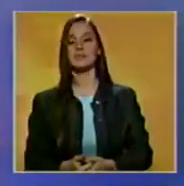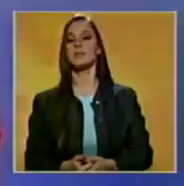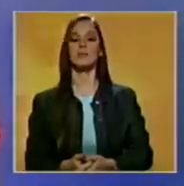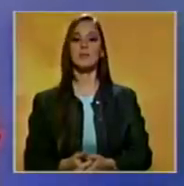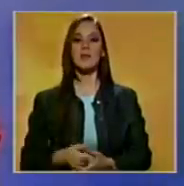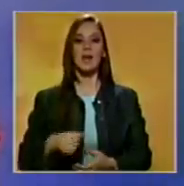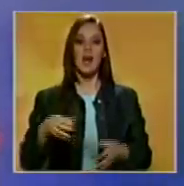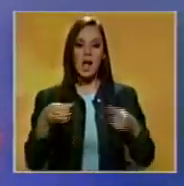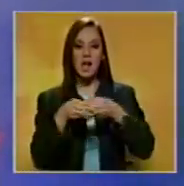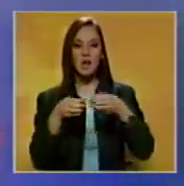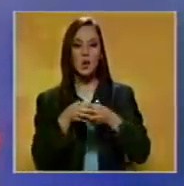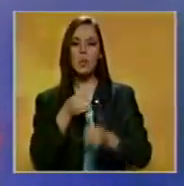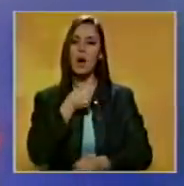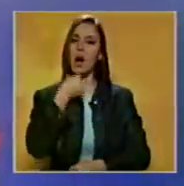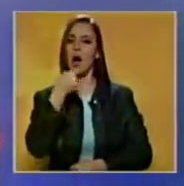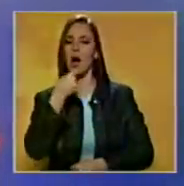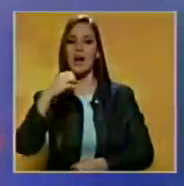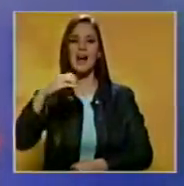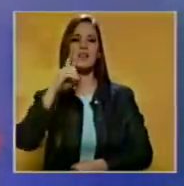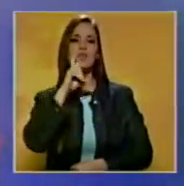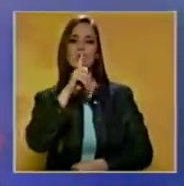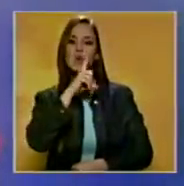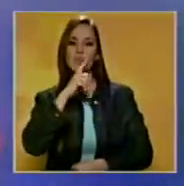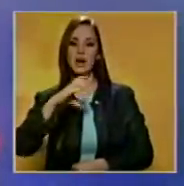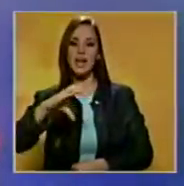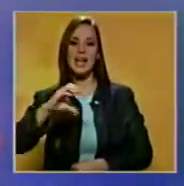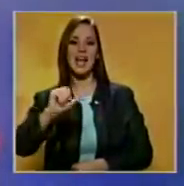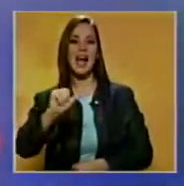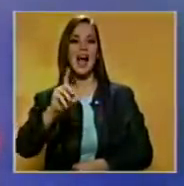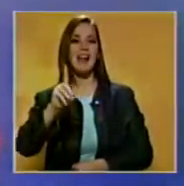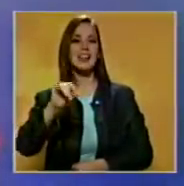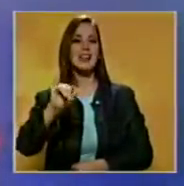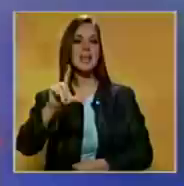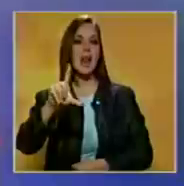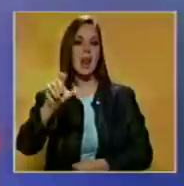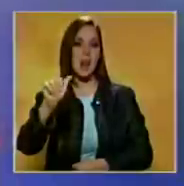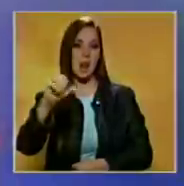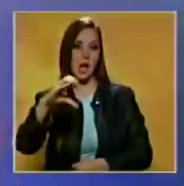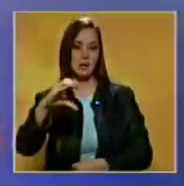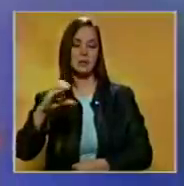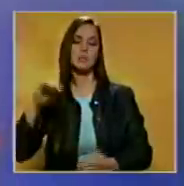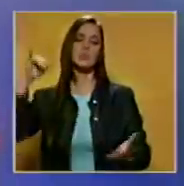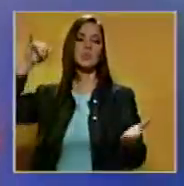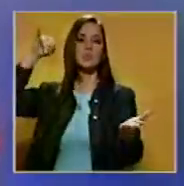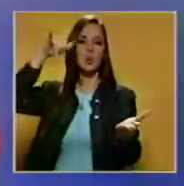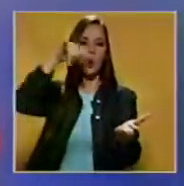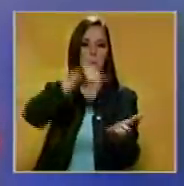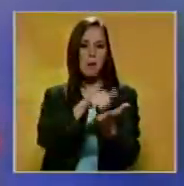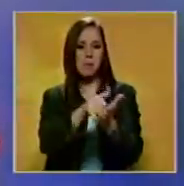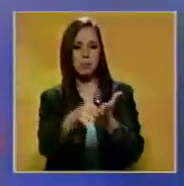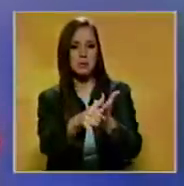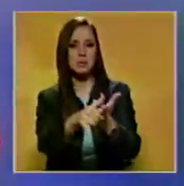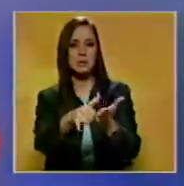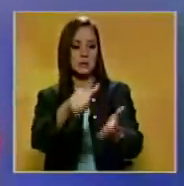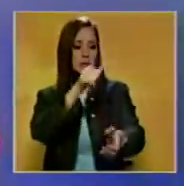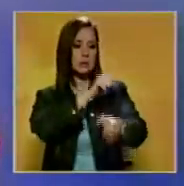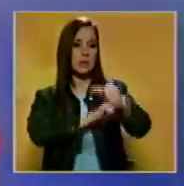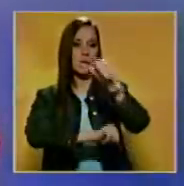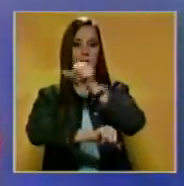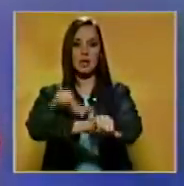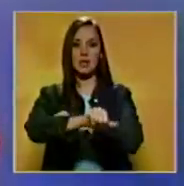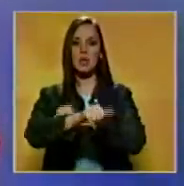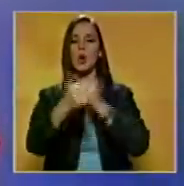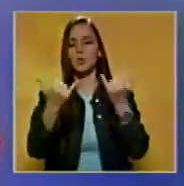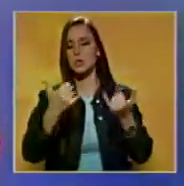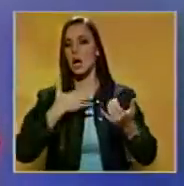Los Cadillacs y Arán de las Casas resultaron heridos en un accidente aéreo en el aeropuerto privado de Charallave. Los cantantes se encuentran fuera de peligro. A